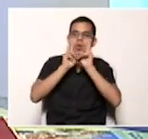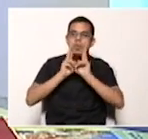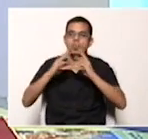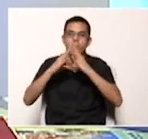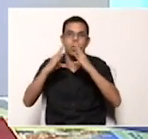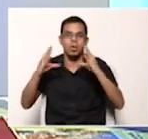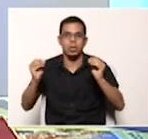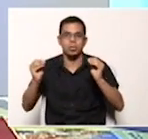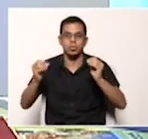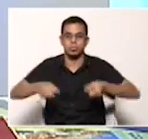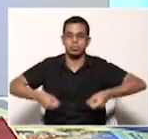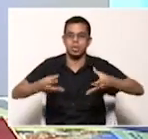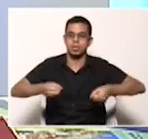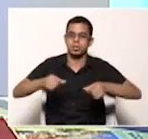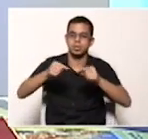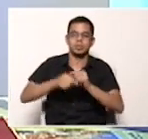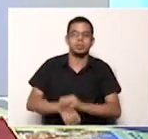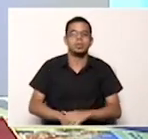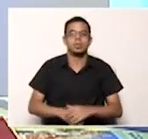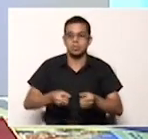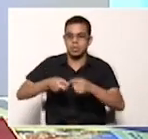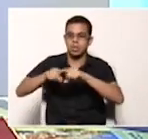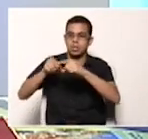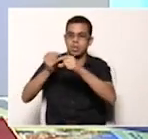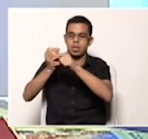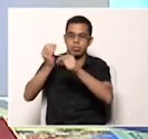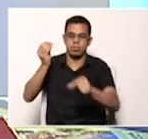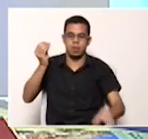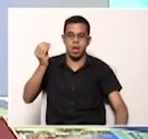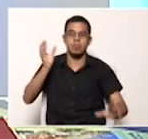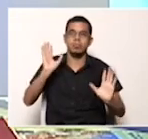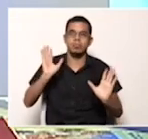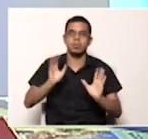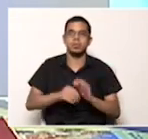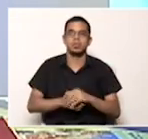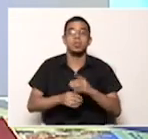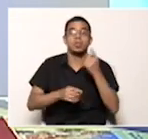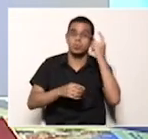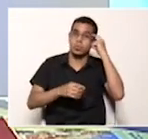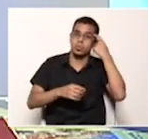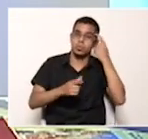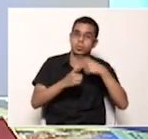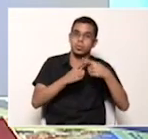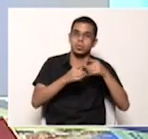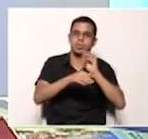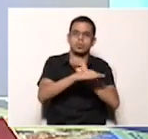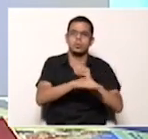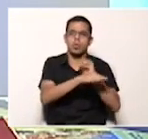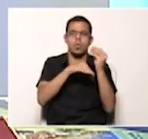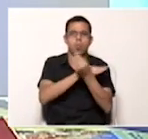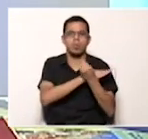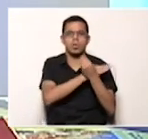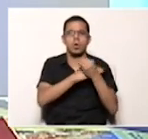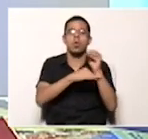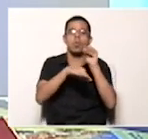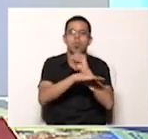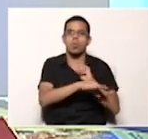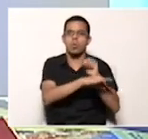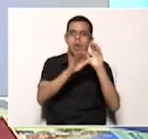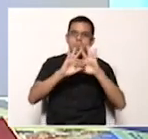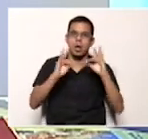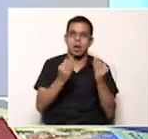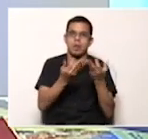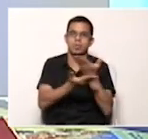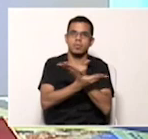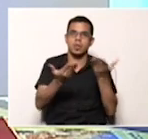la silla de ruedas. Recuerda entonces que mientras nos cuidemos nosotros, cuidamos también a nuestra familia.